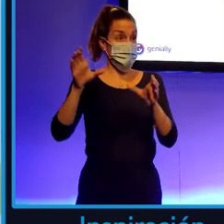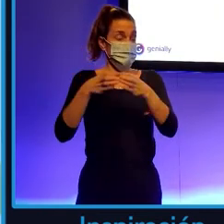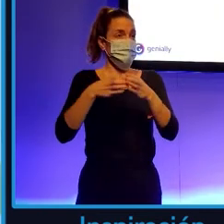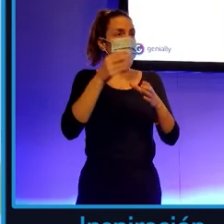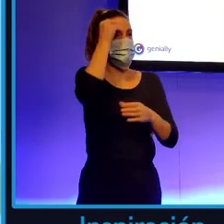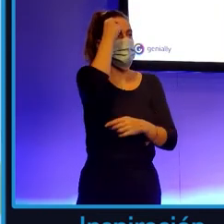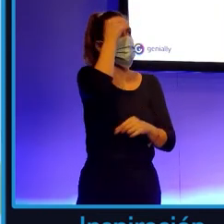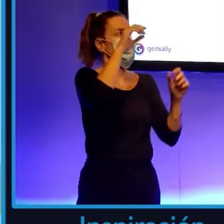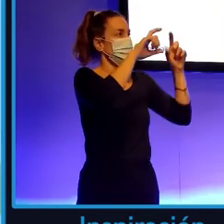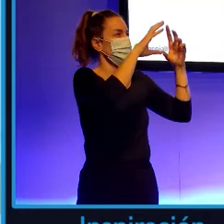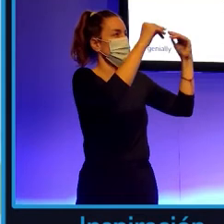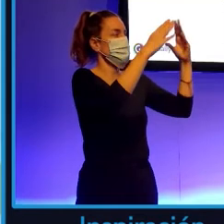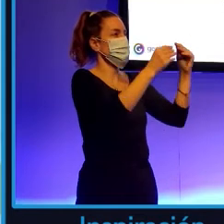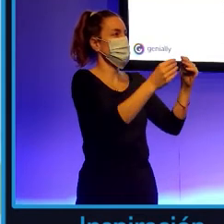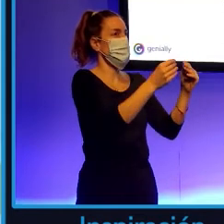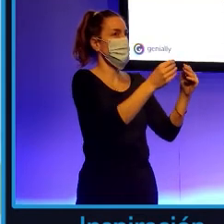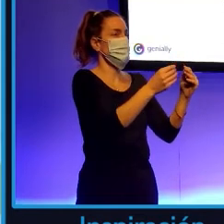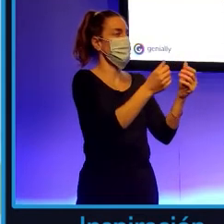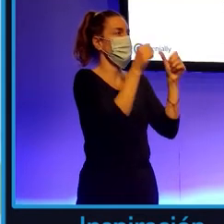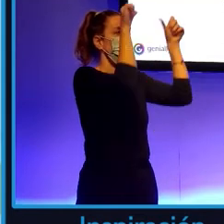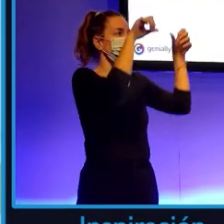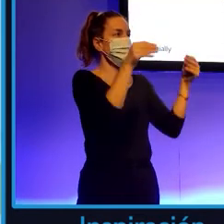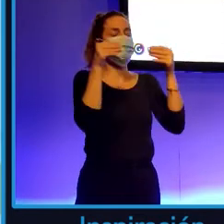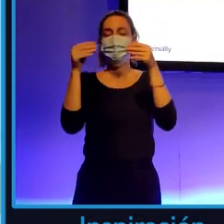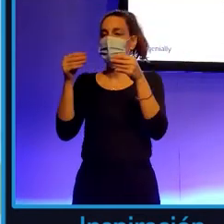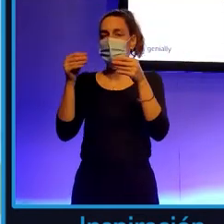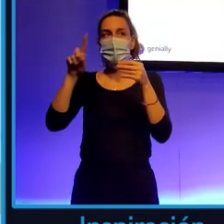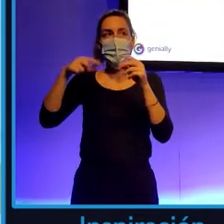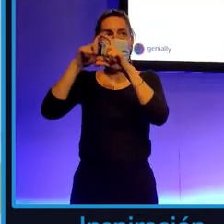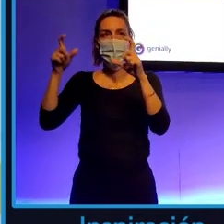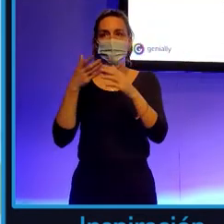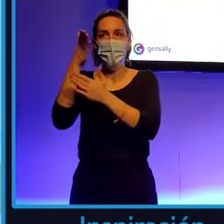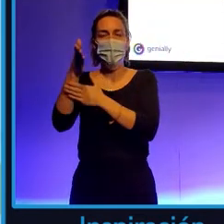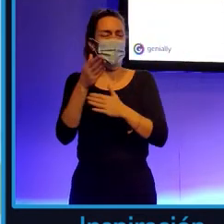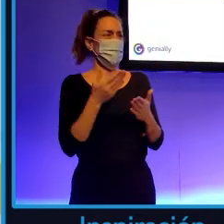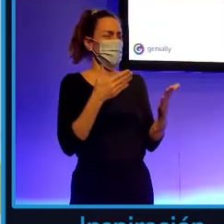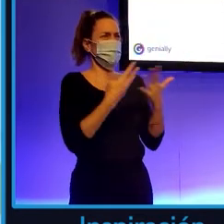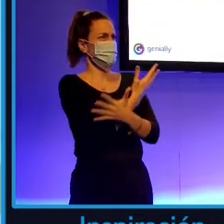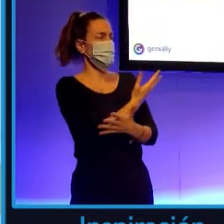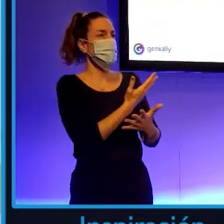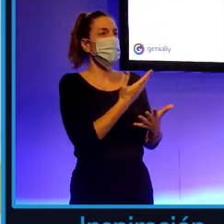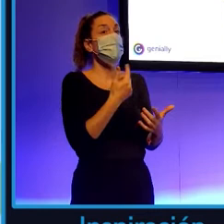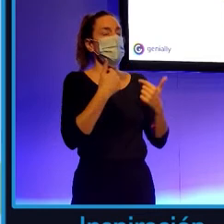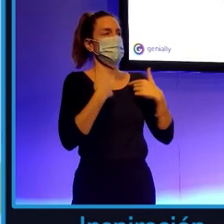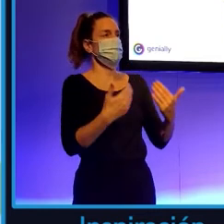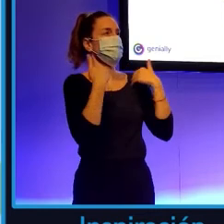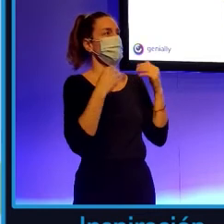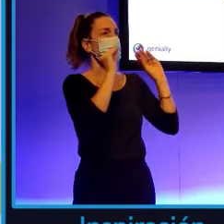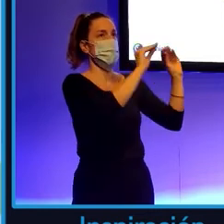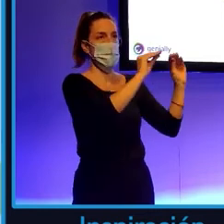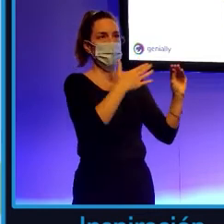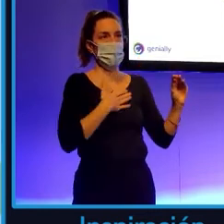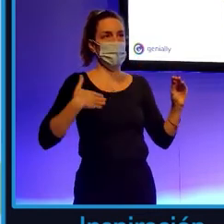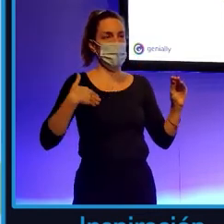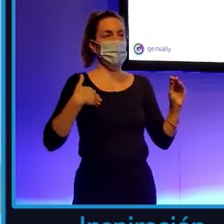necesita en sus empresas y han decidido que yo me encargo de la formación vale entonces qué es lo que hace que cada alumno